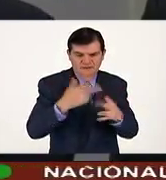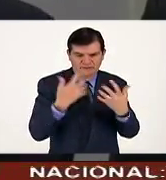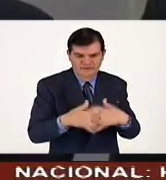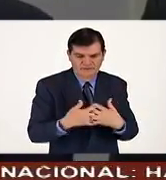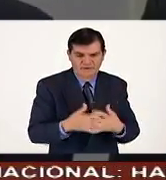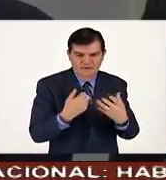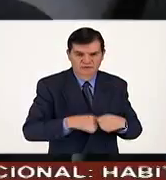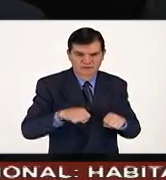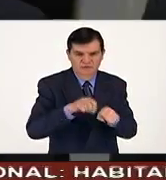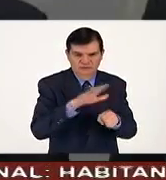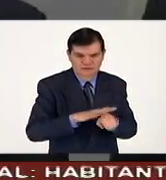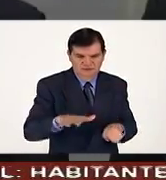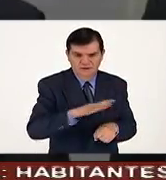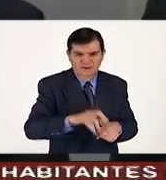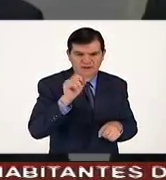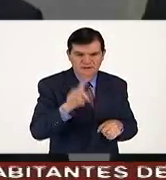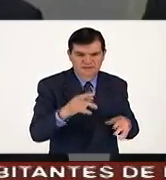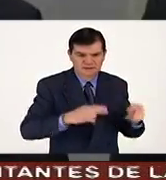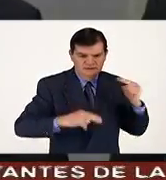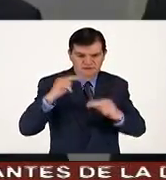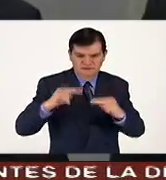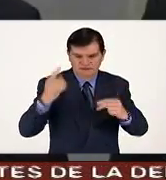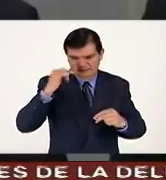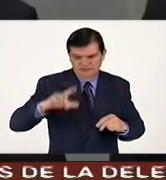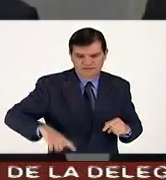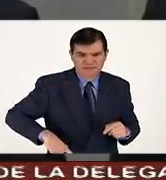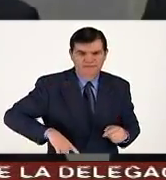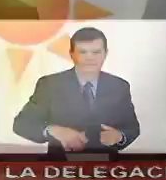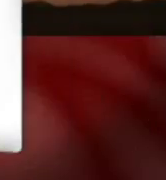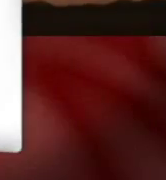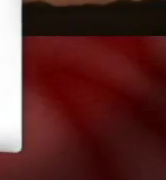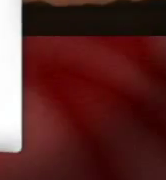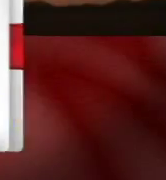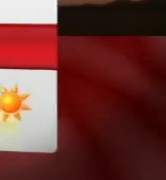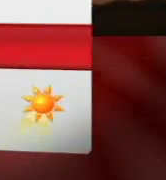empresas, sociedad civil y a los distintos niveles de gobierno.